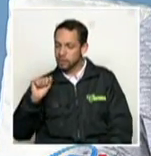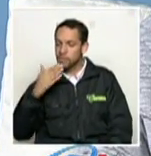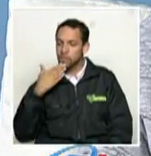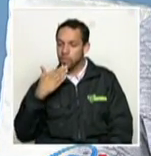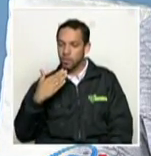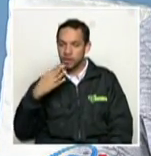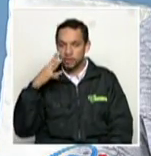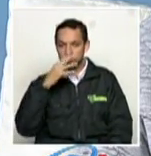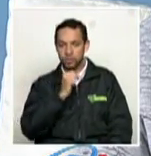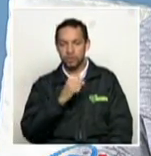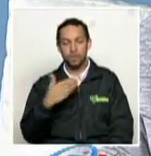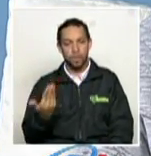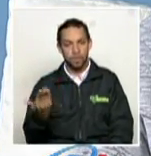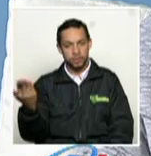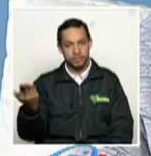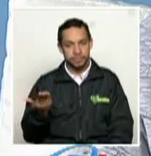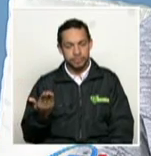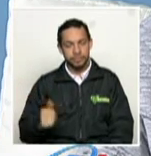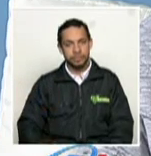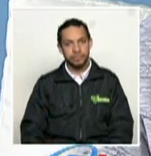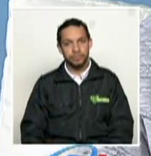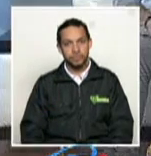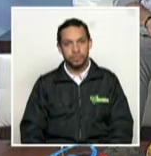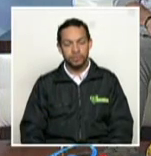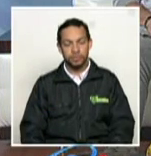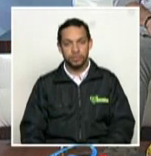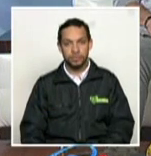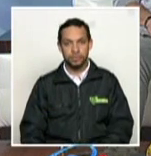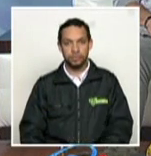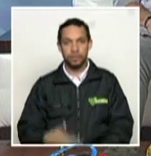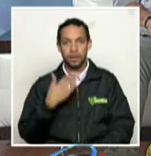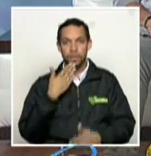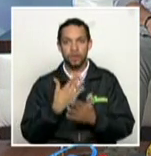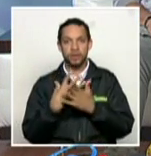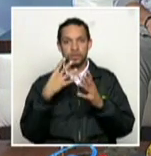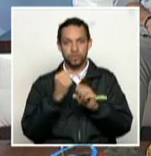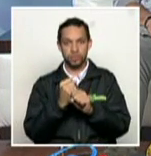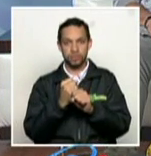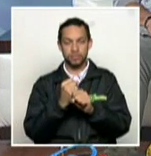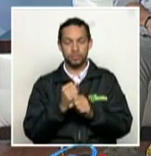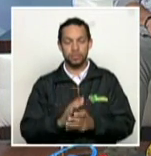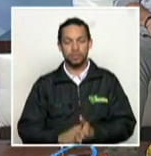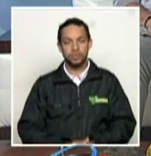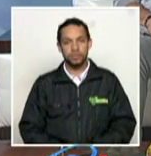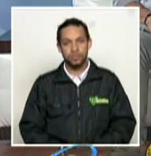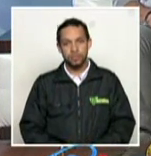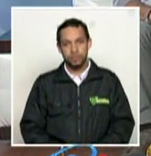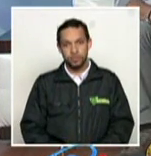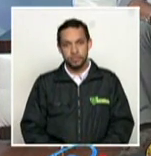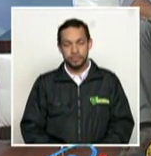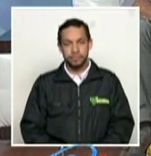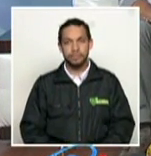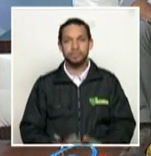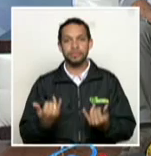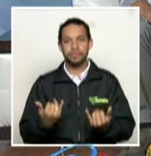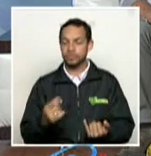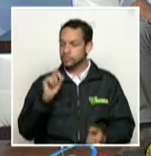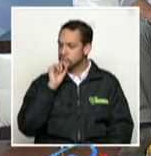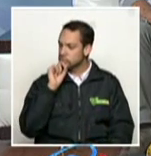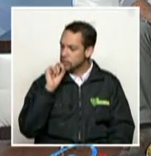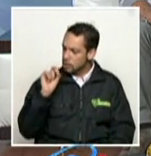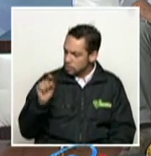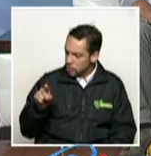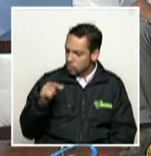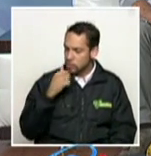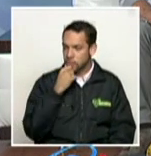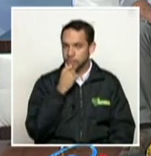Bienvenida. Buenas noches, doctor. Buenas noches. Adelante, Marilena. Es una preguntita.